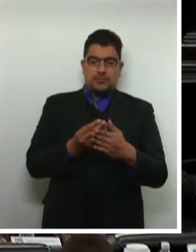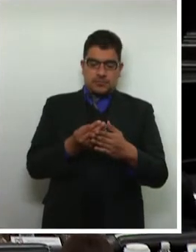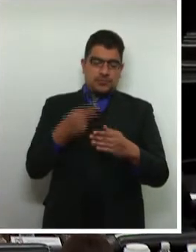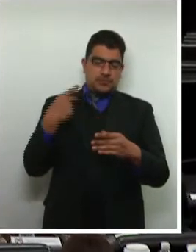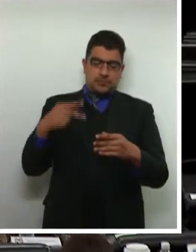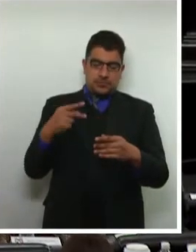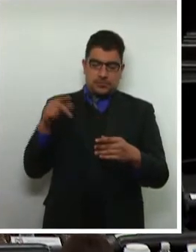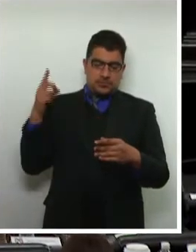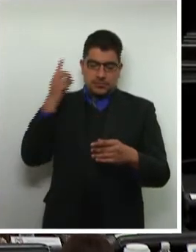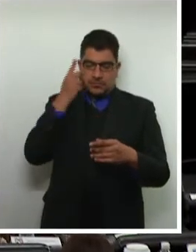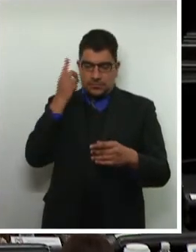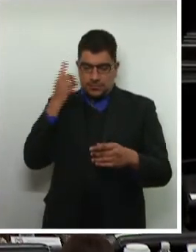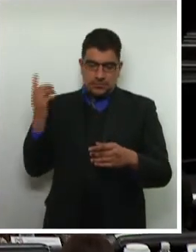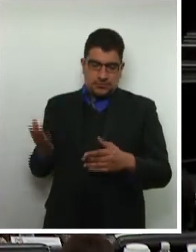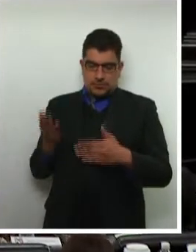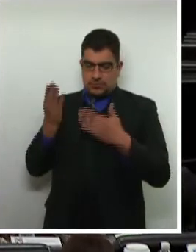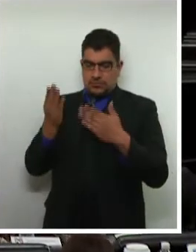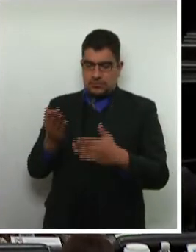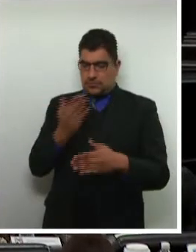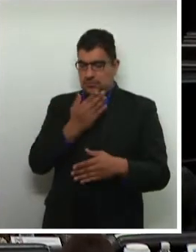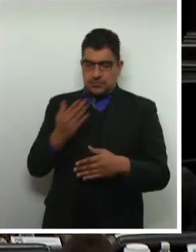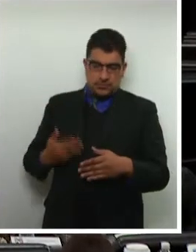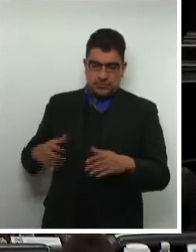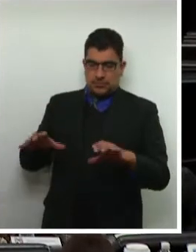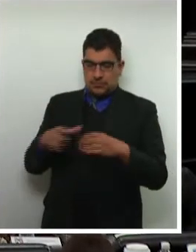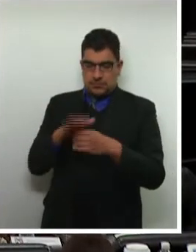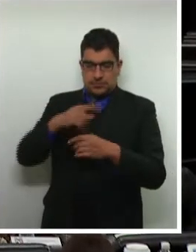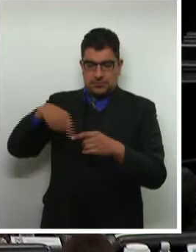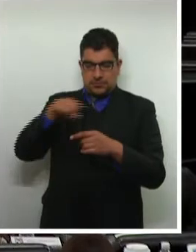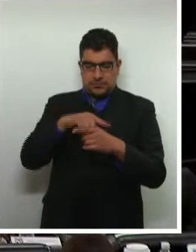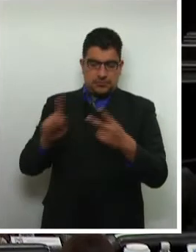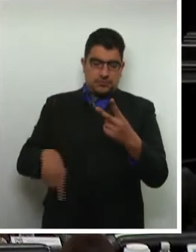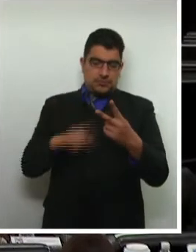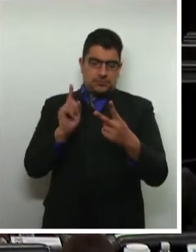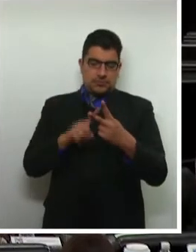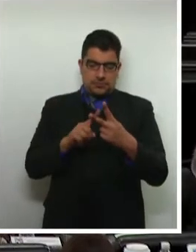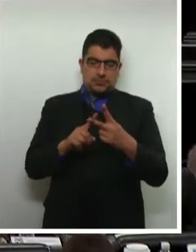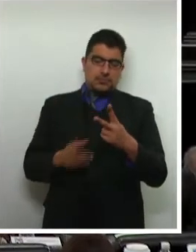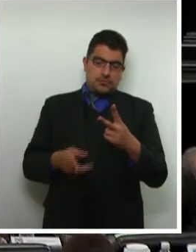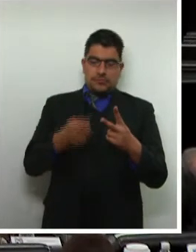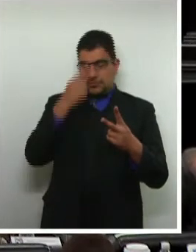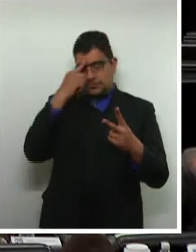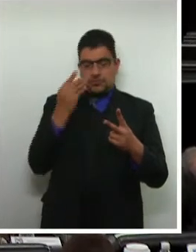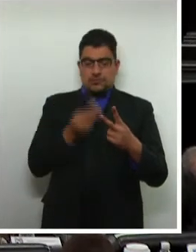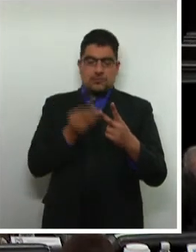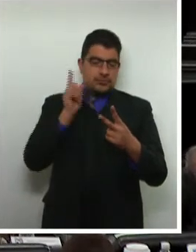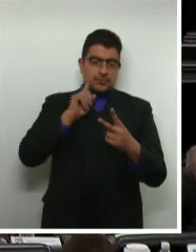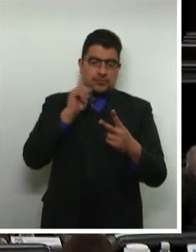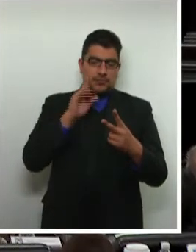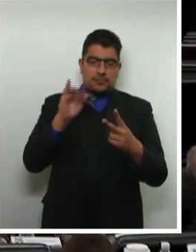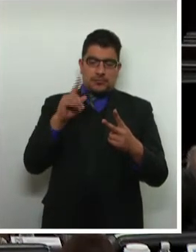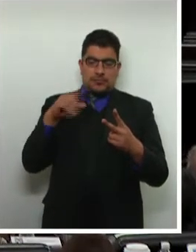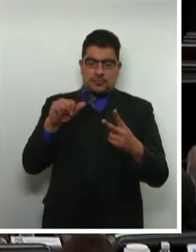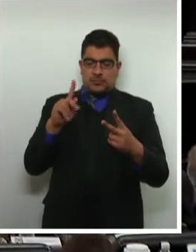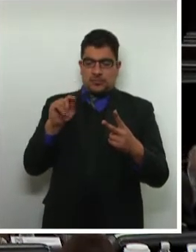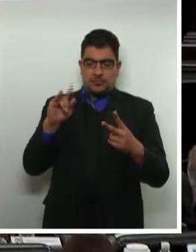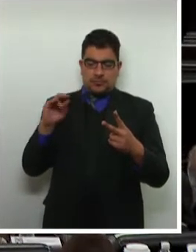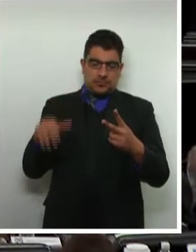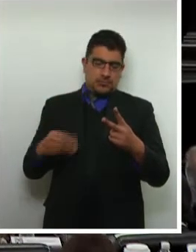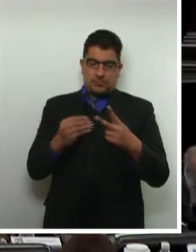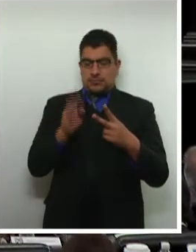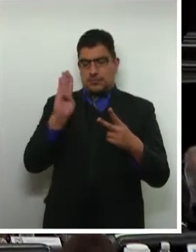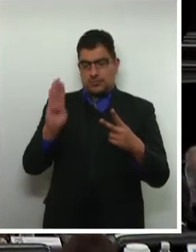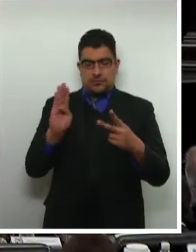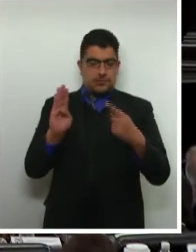su oportunidad el presidente de la comisión, la reserva presentada por la diputada Claudia Pastor al apartado